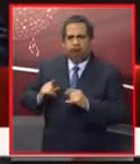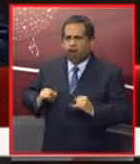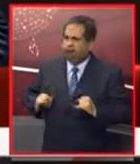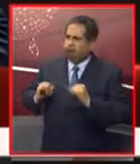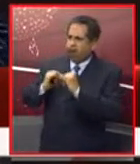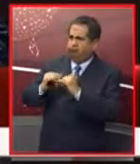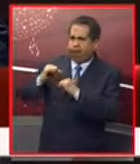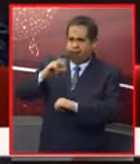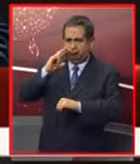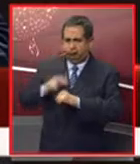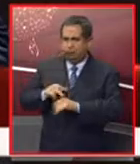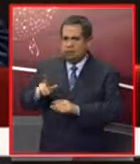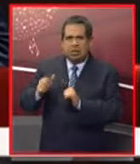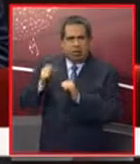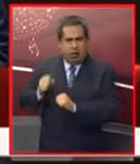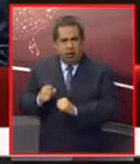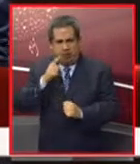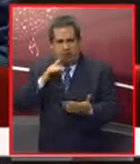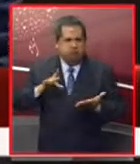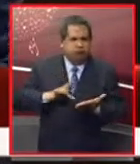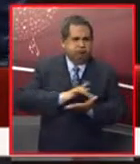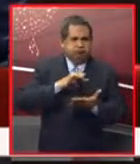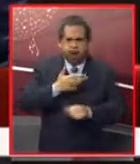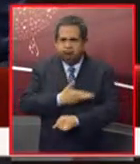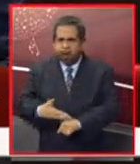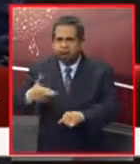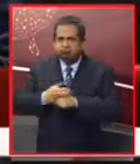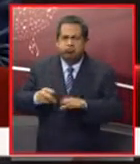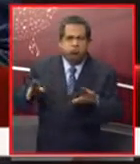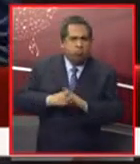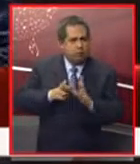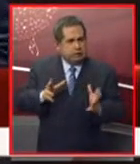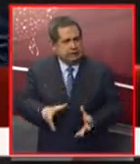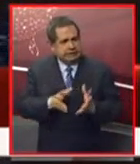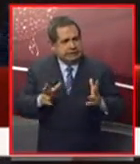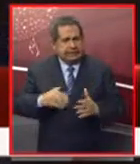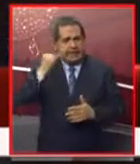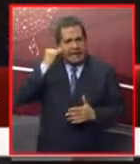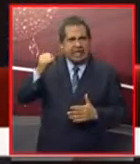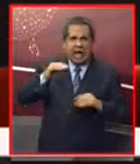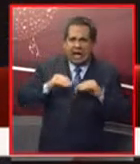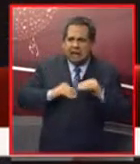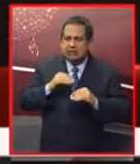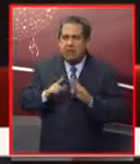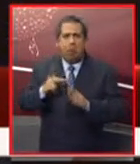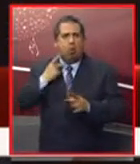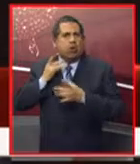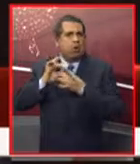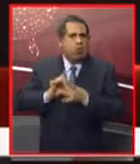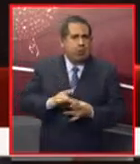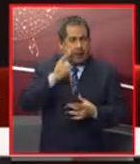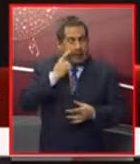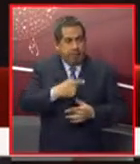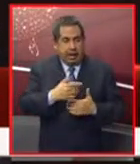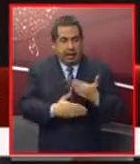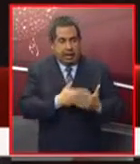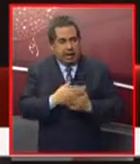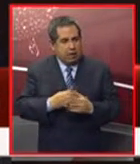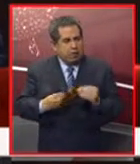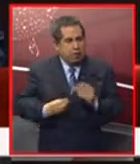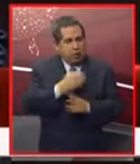organismo jurídicamente estable que diseñe, desarrolle e impulse estrategias y políticas públicas que detonen la cultura